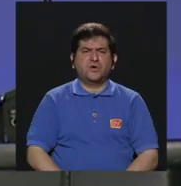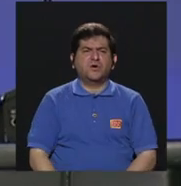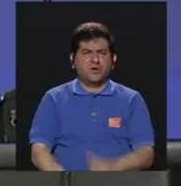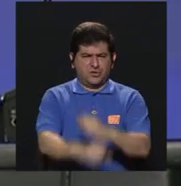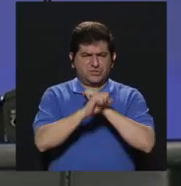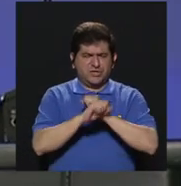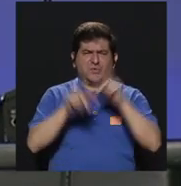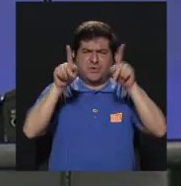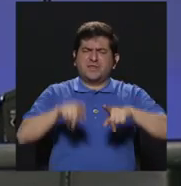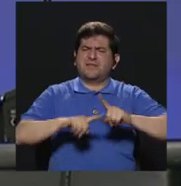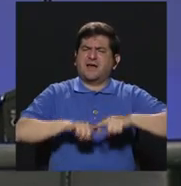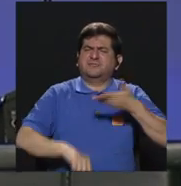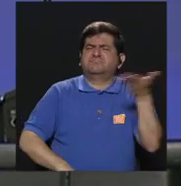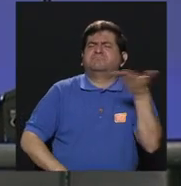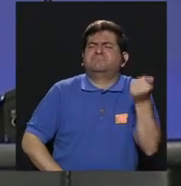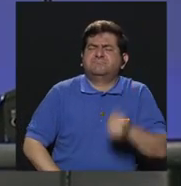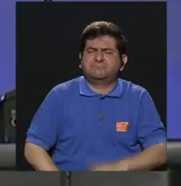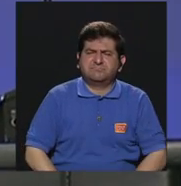la ciudadanía.